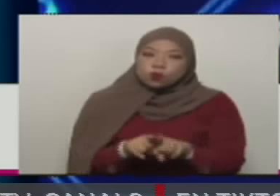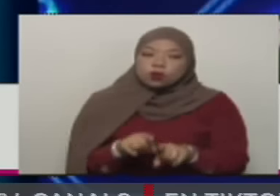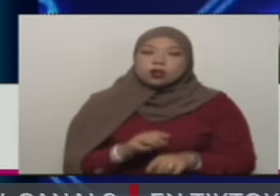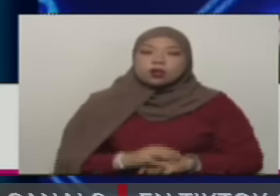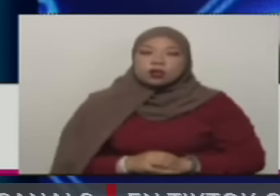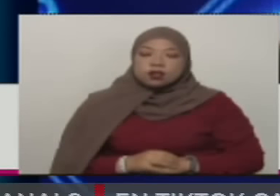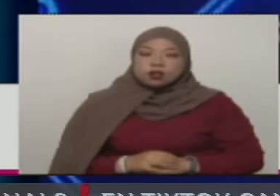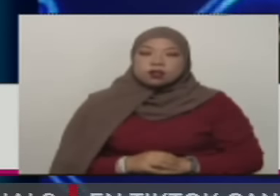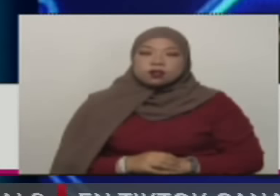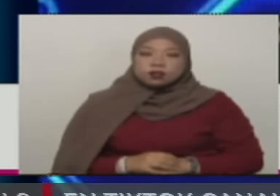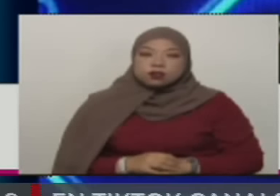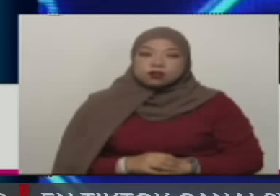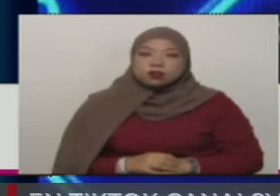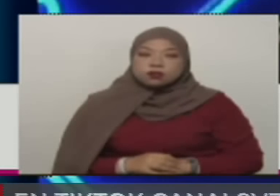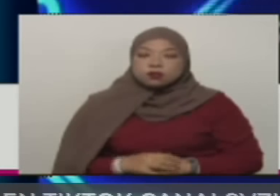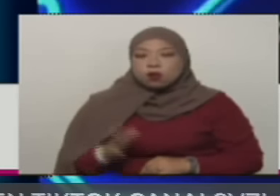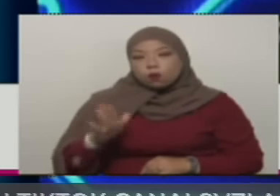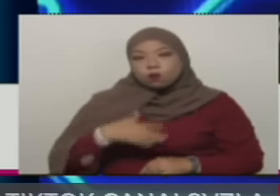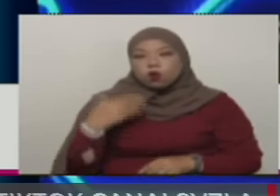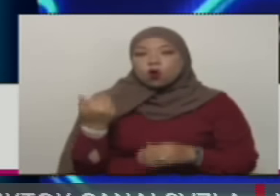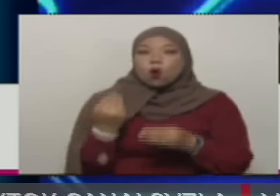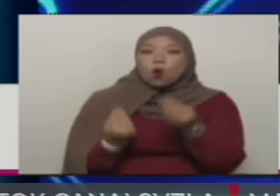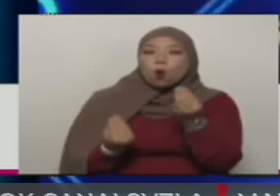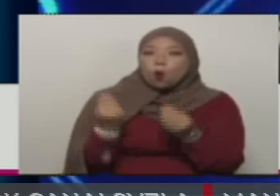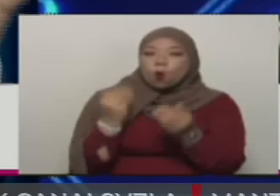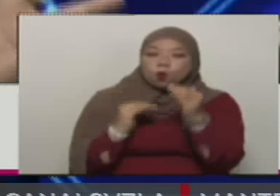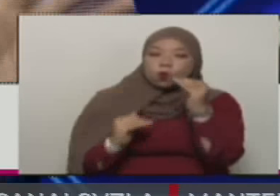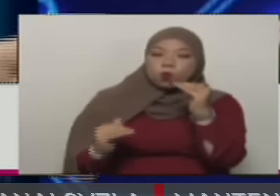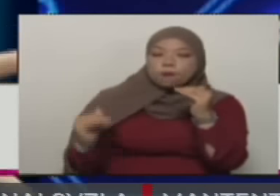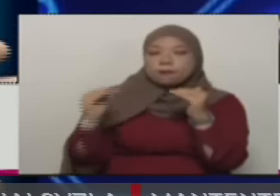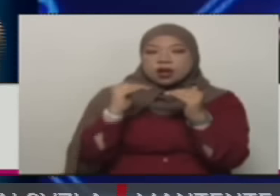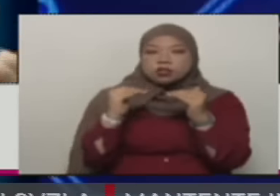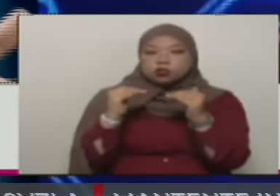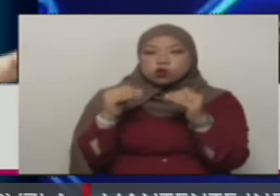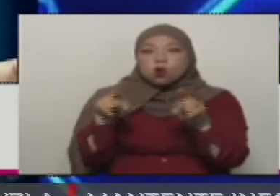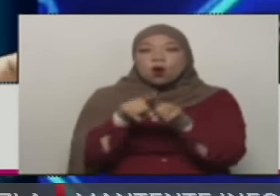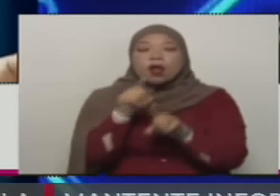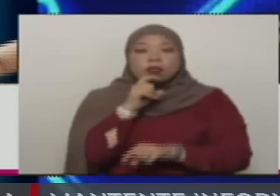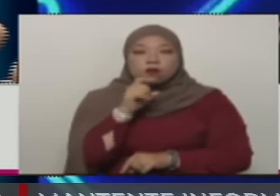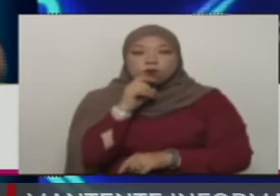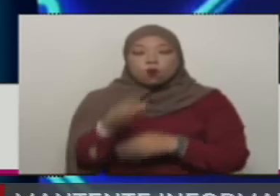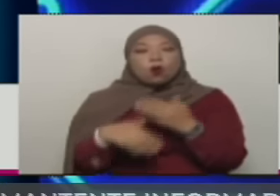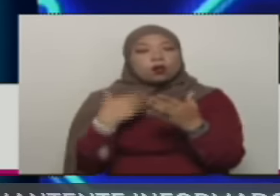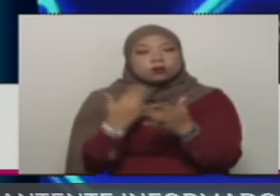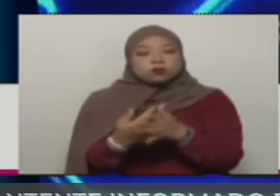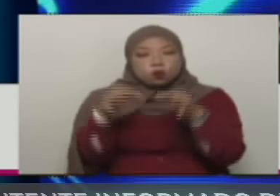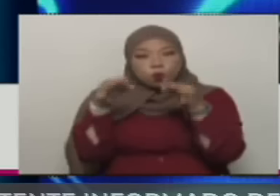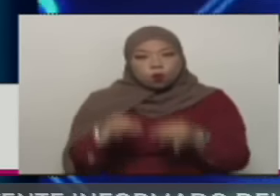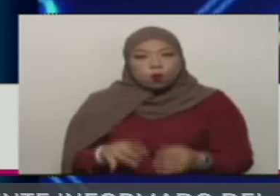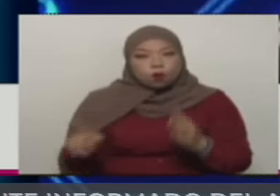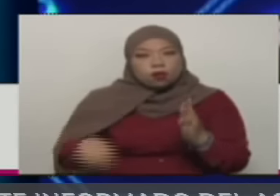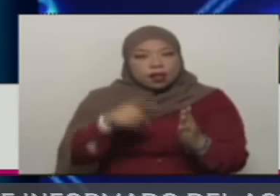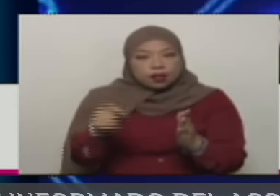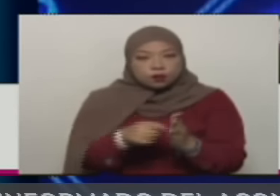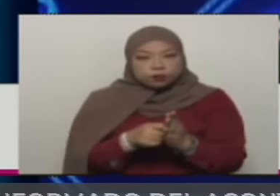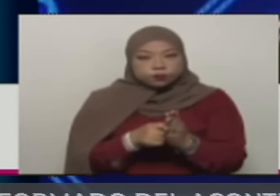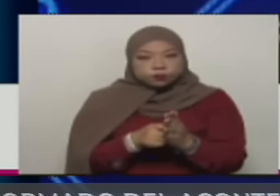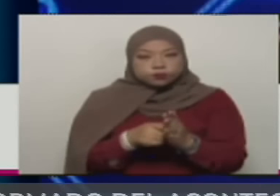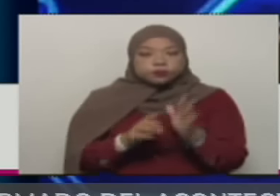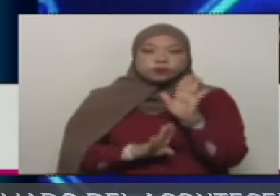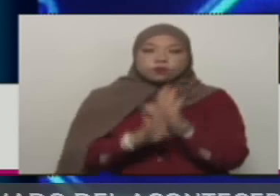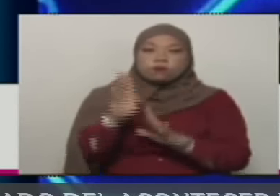Es como pudiera compararlo, como un rompecabezas que se va completando para